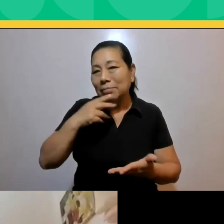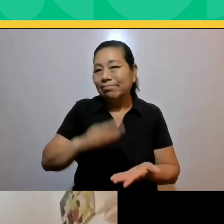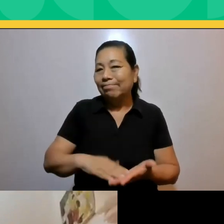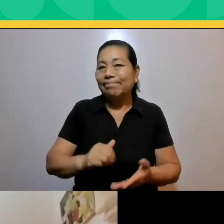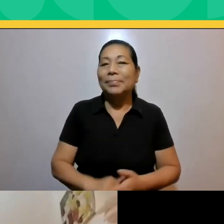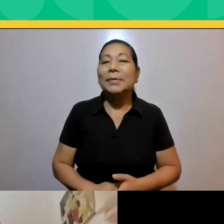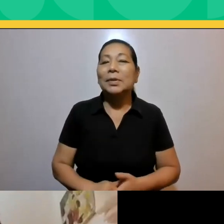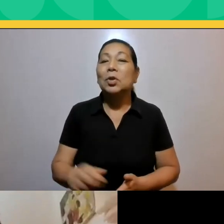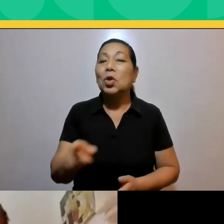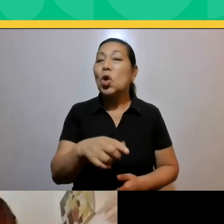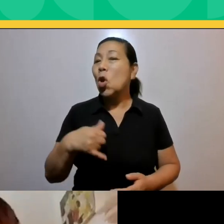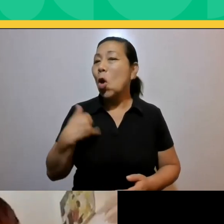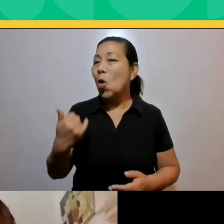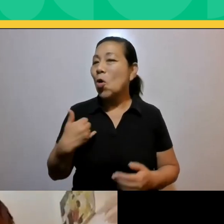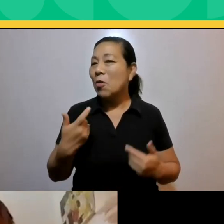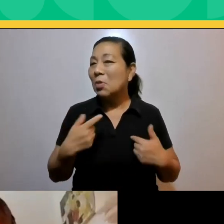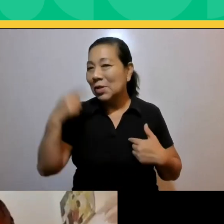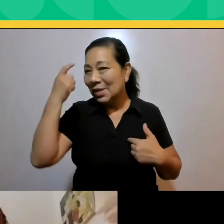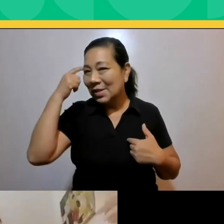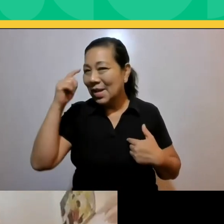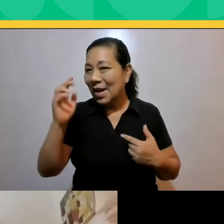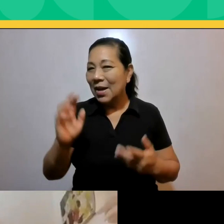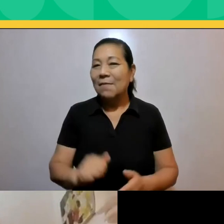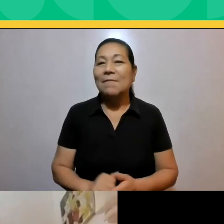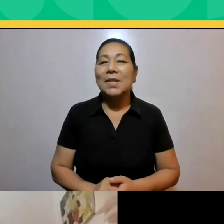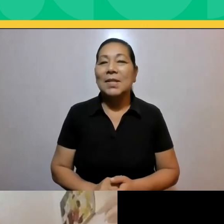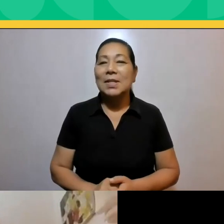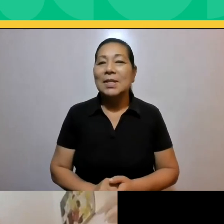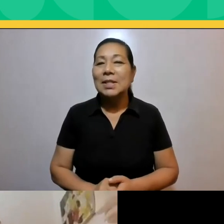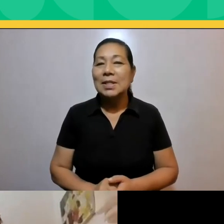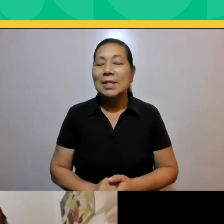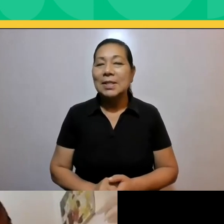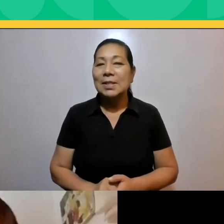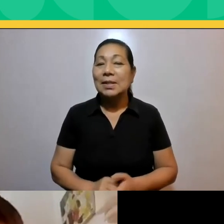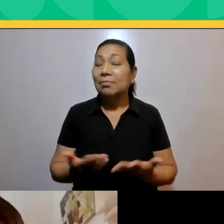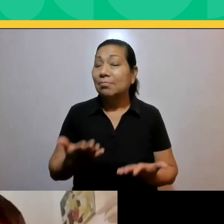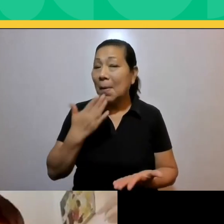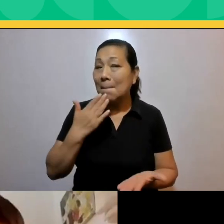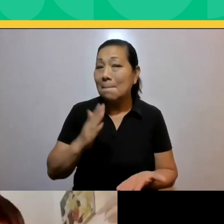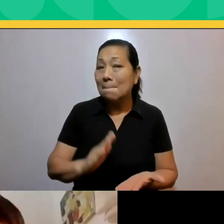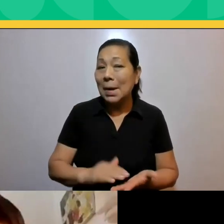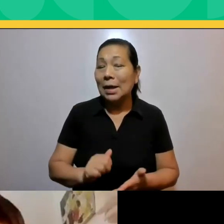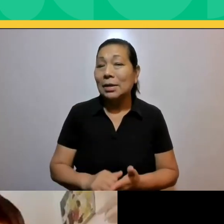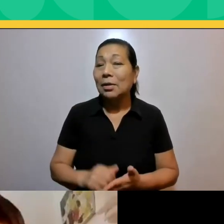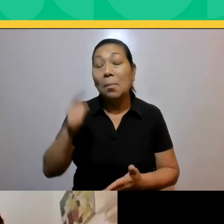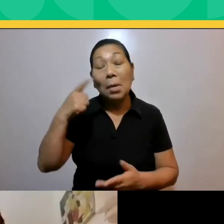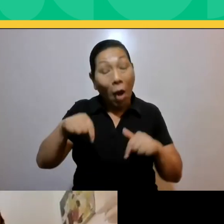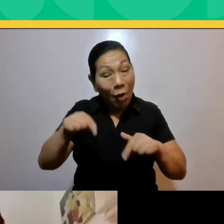Quizás los jóvenes no lo tenemos en cuenta, ¿no? Pero el daño va a ser a